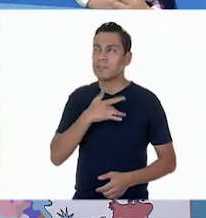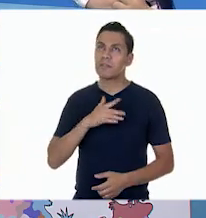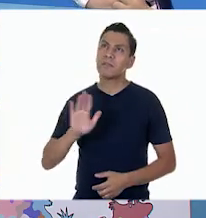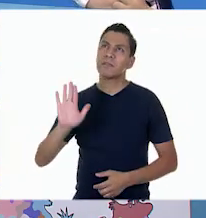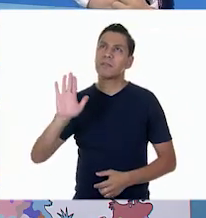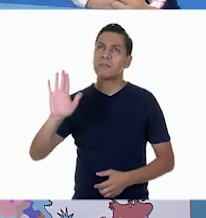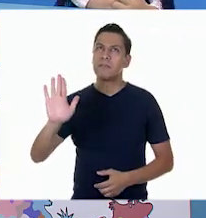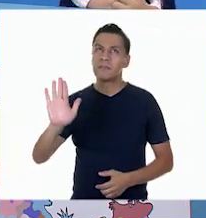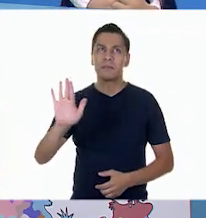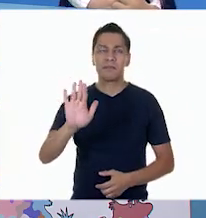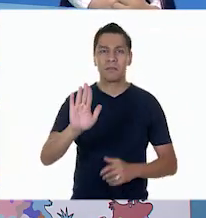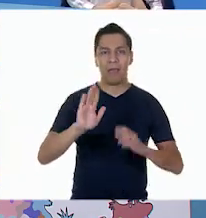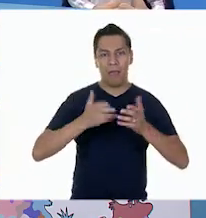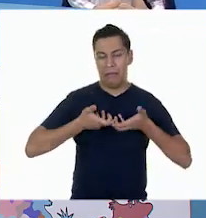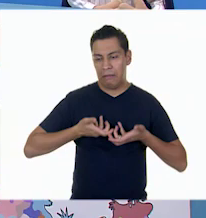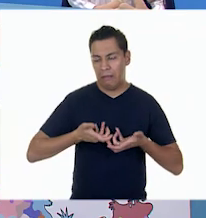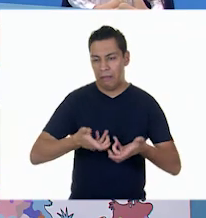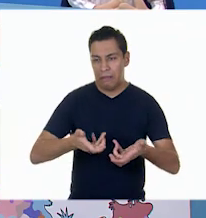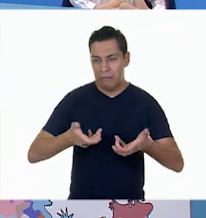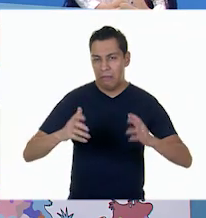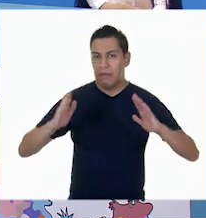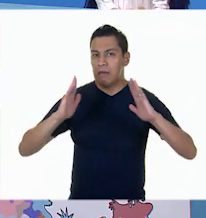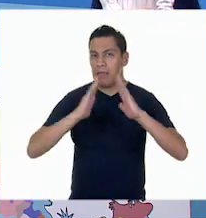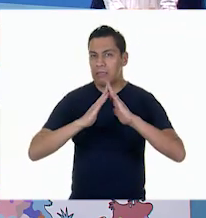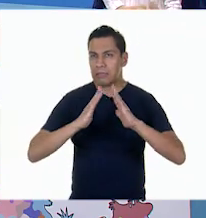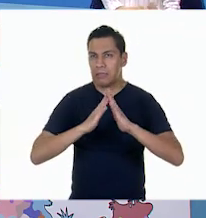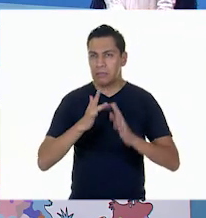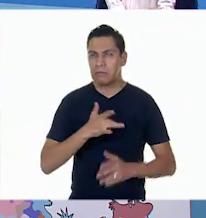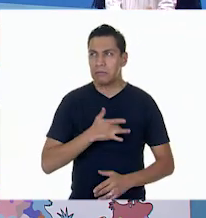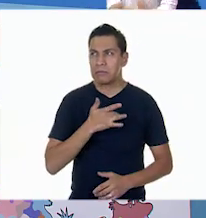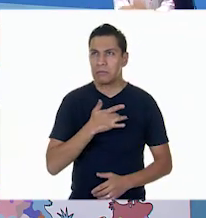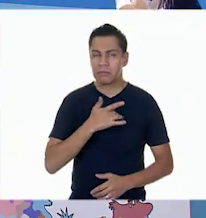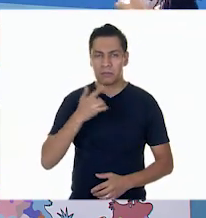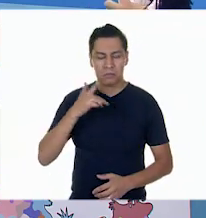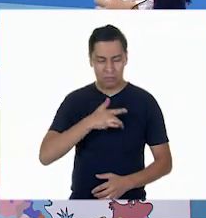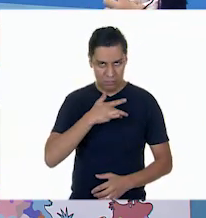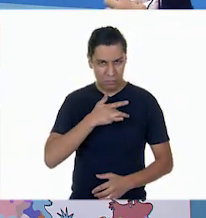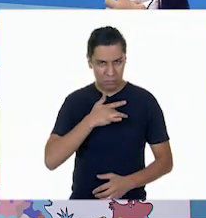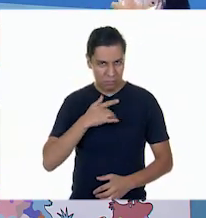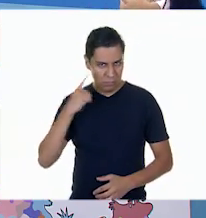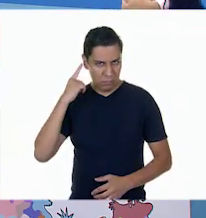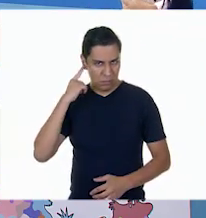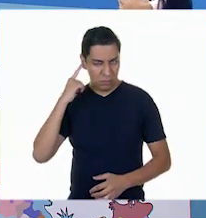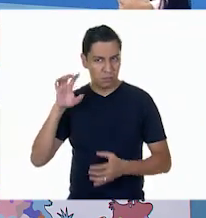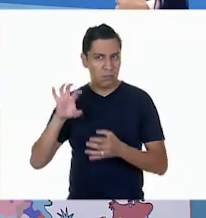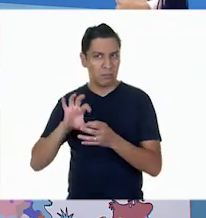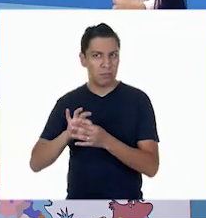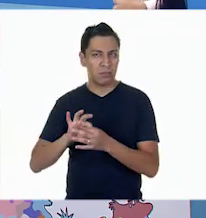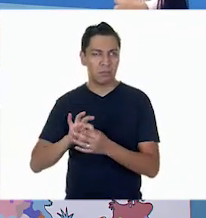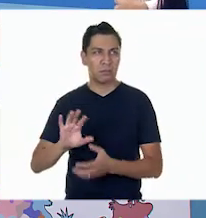en la calle, colonia, comunidad, y van a realizar una lista de ellos. Sí.